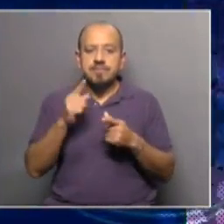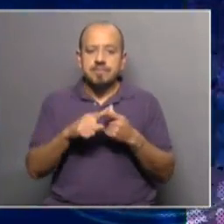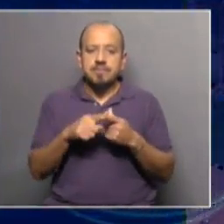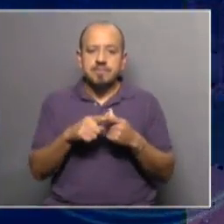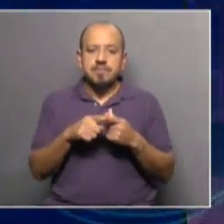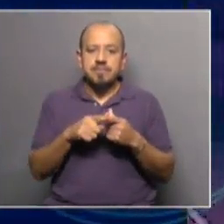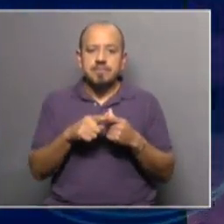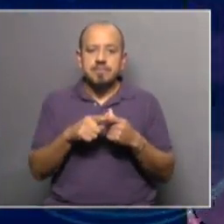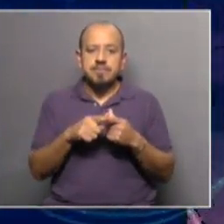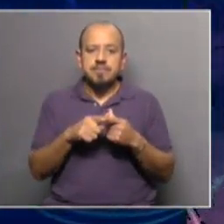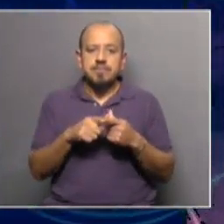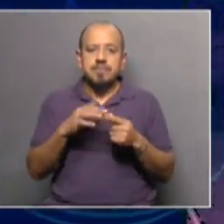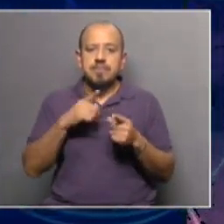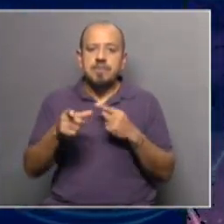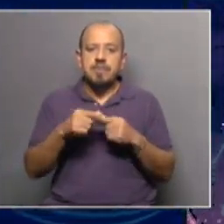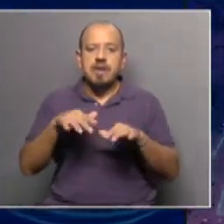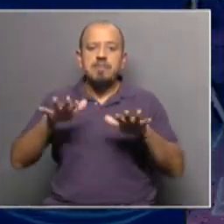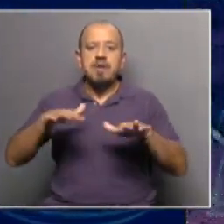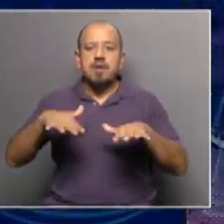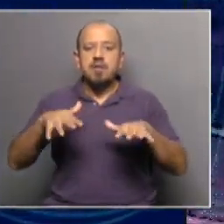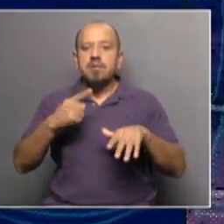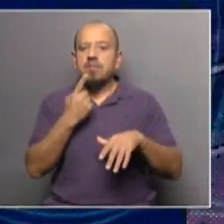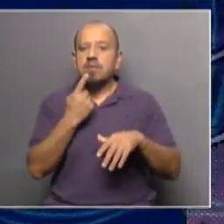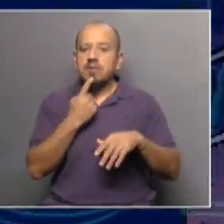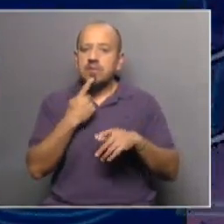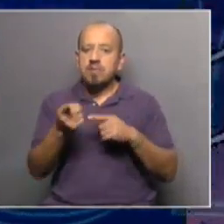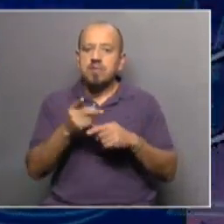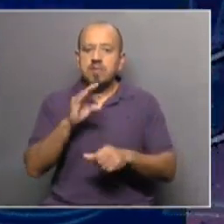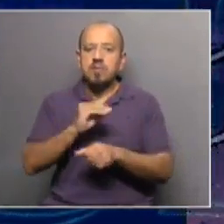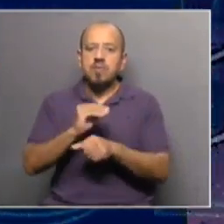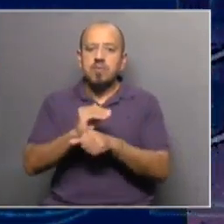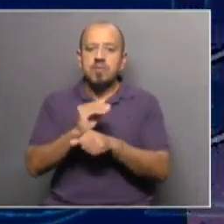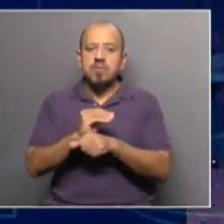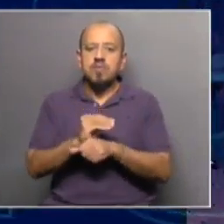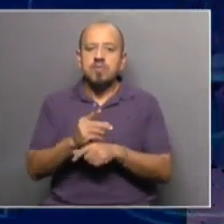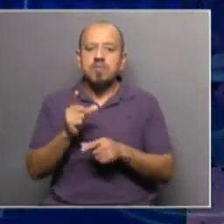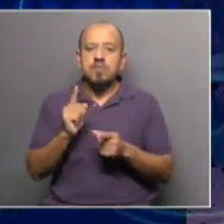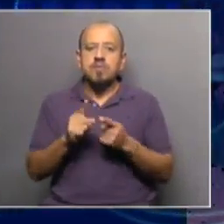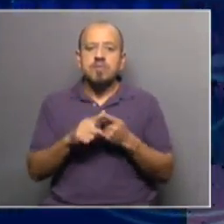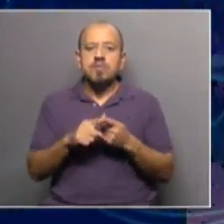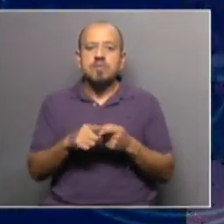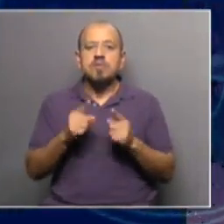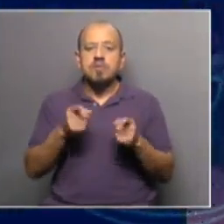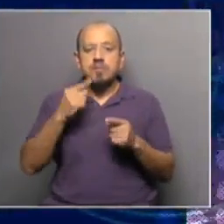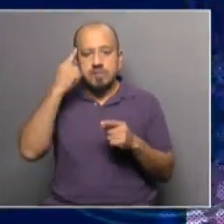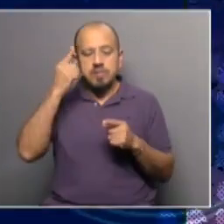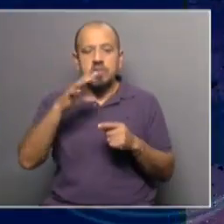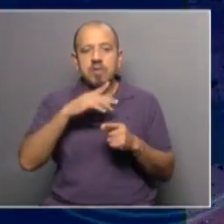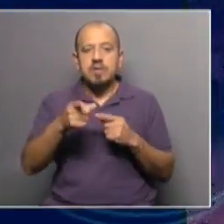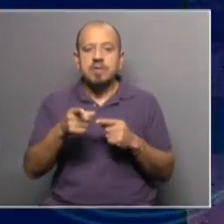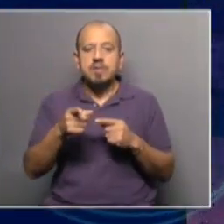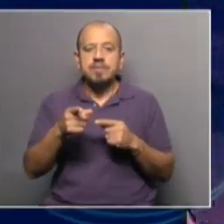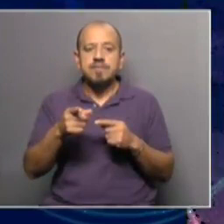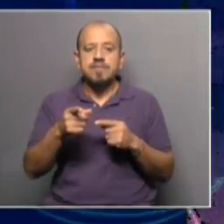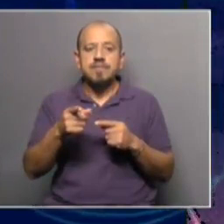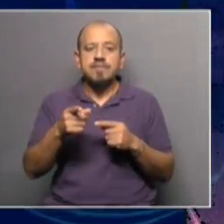un espectro amplio, ¿no? El Maradona político, y para abordarlo va a ser un curso seguro, casi sobre él solo. Y también pensamos con Seba que hay casos, porque